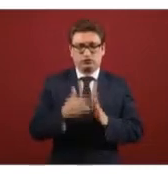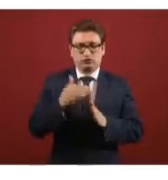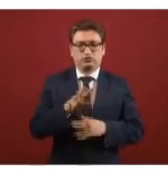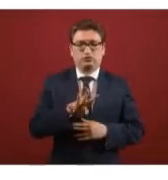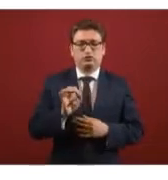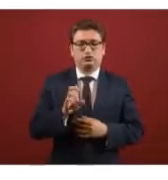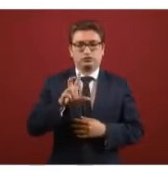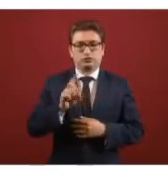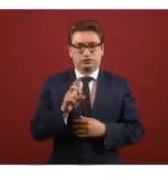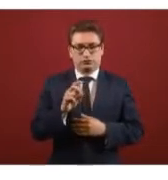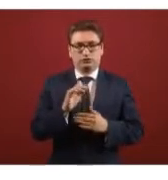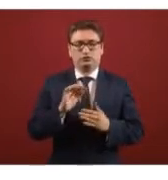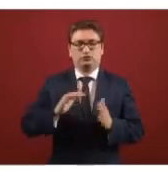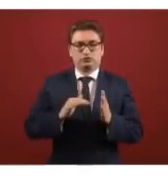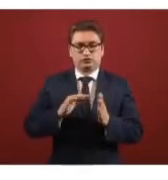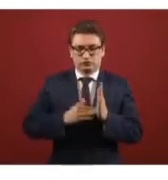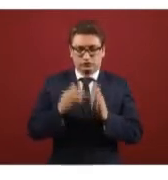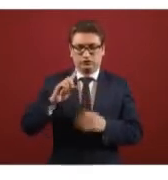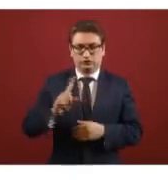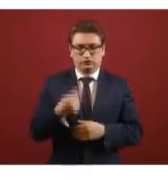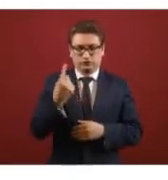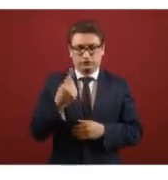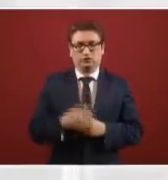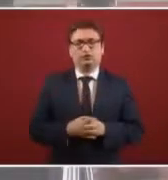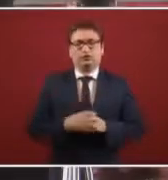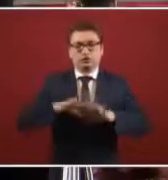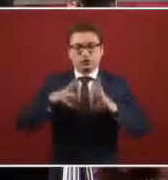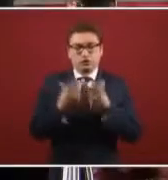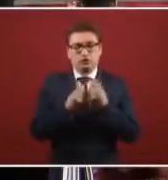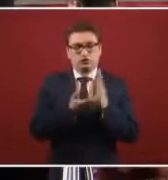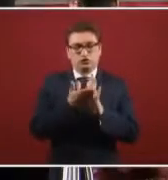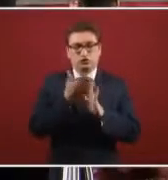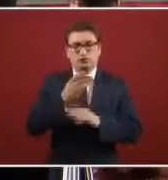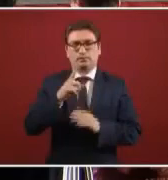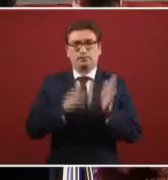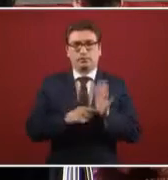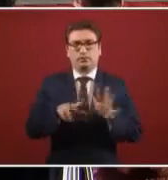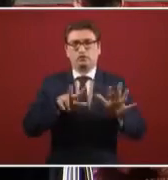$78,430,000, y ya el integrado es de